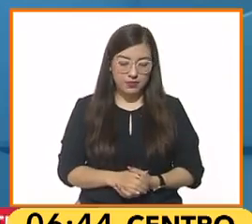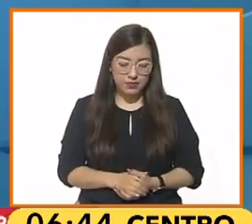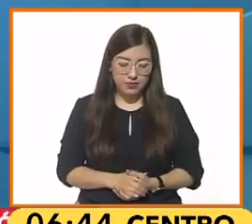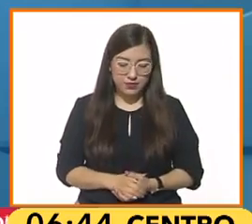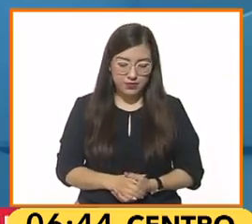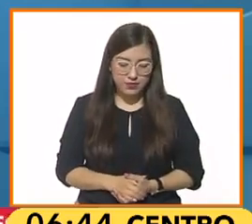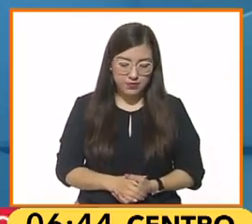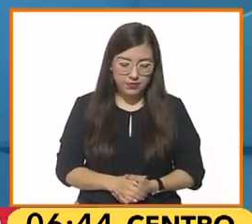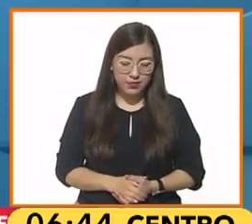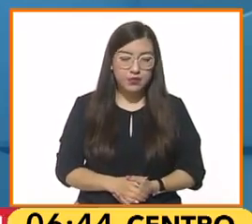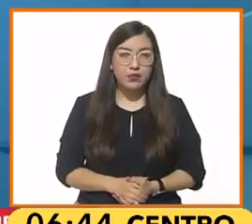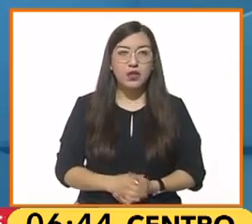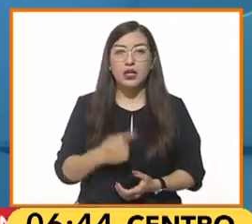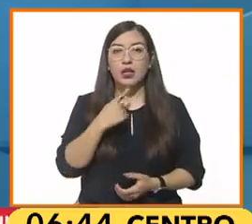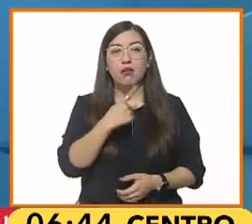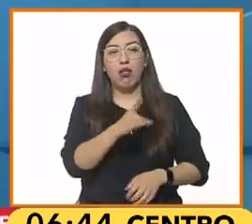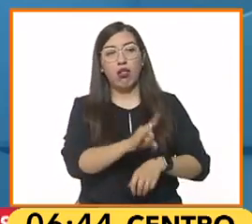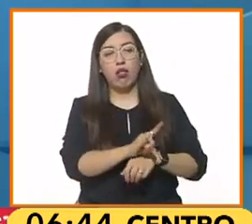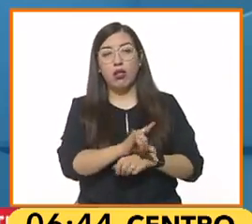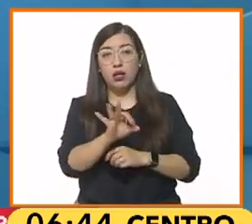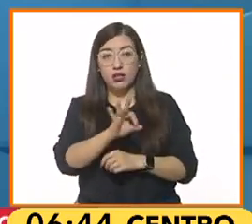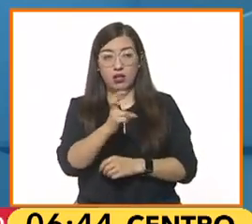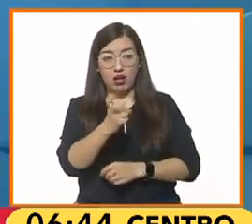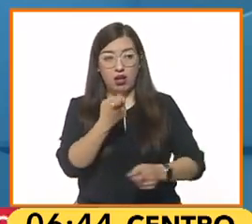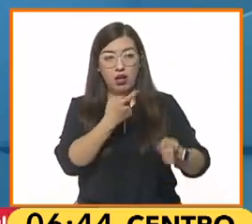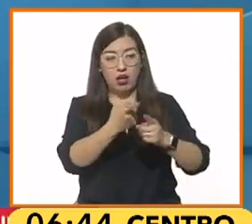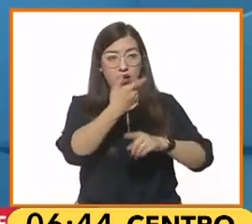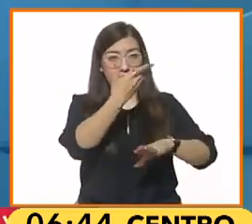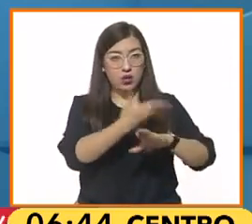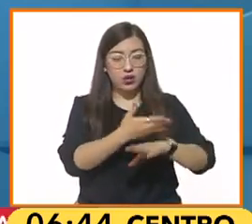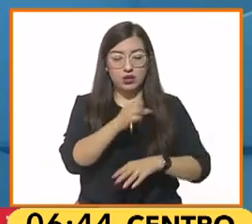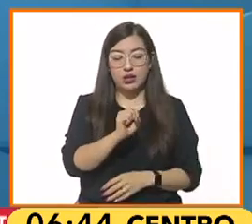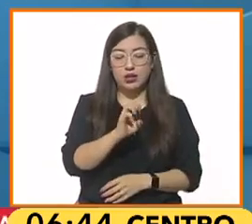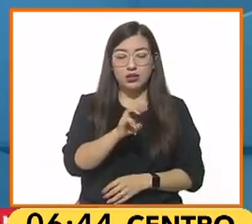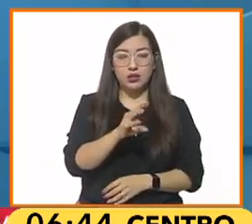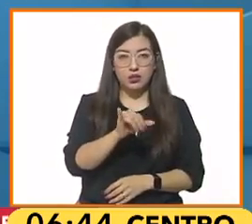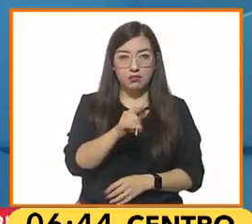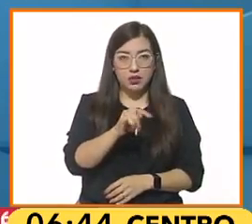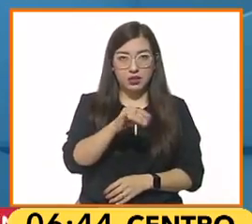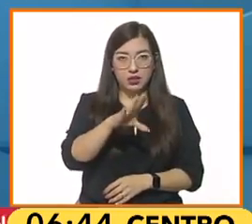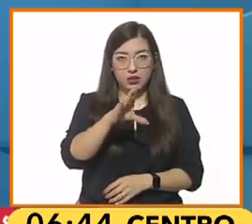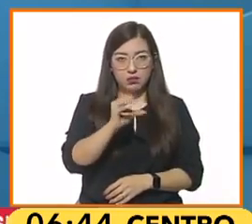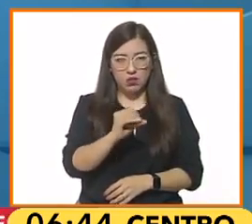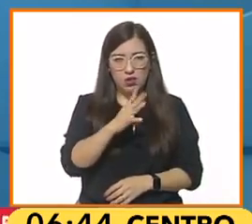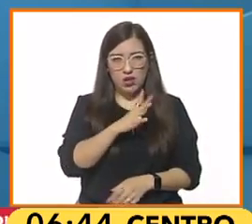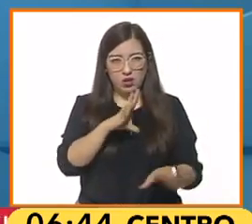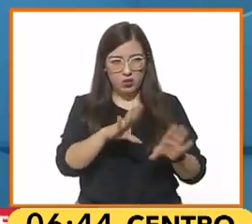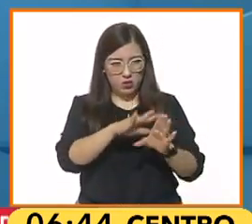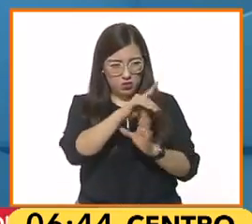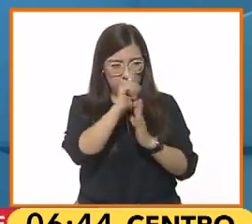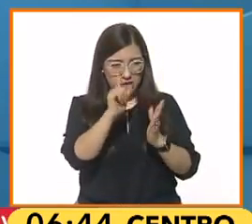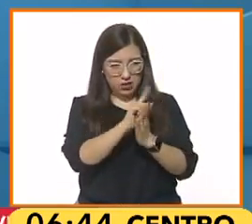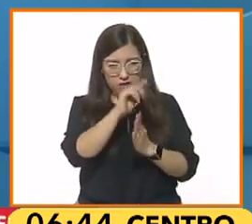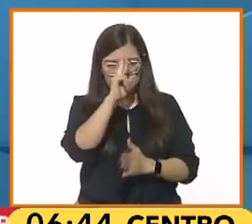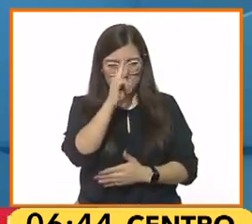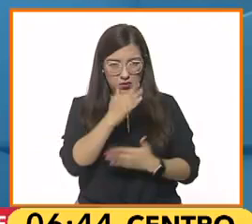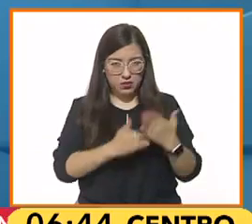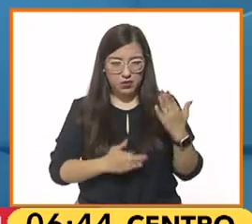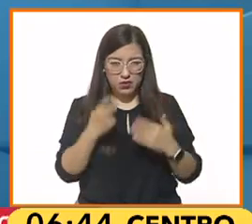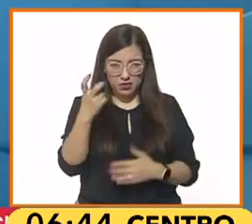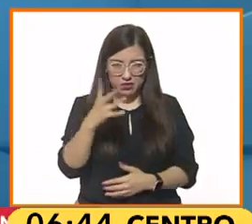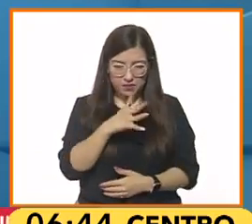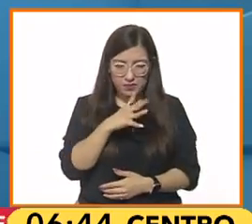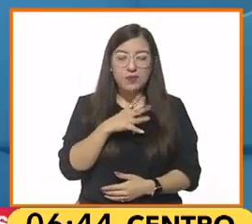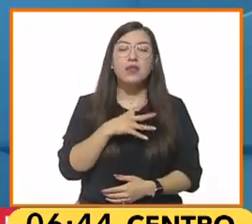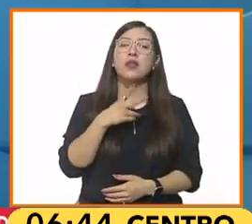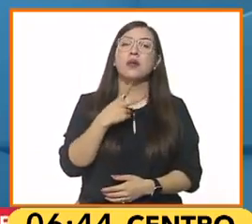excusa de la lucha contra el antisemitismo, se están violando libertades civiles como estas. Sin duda alguna, los